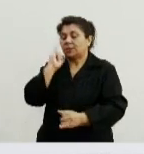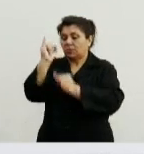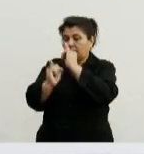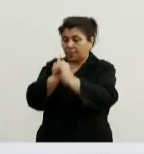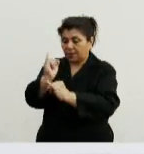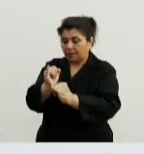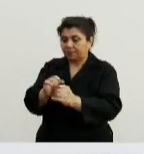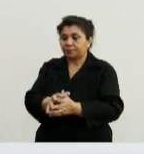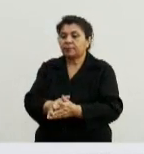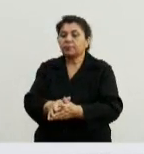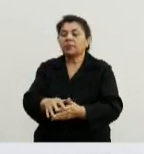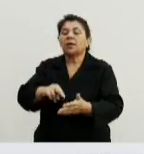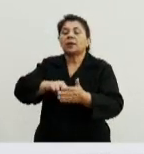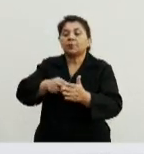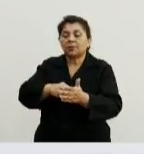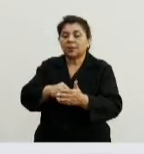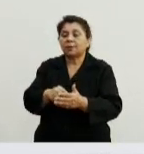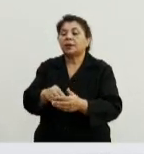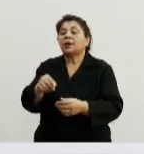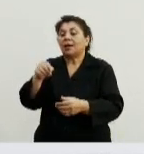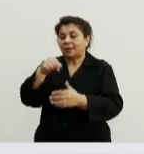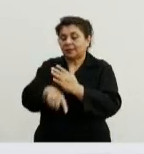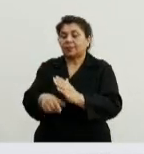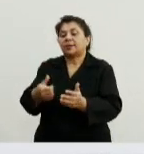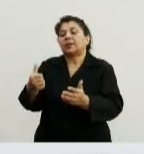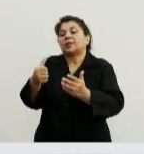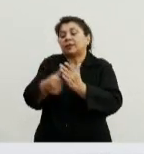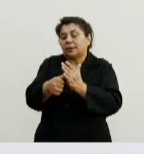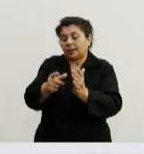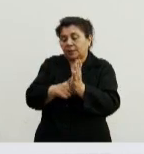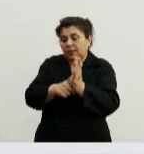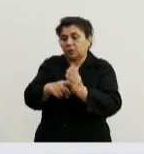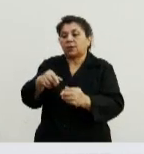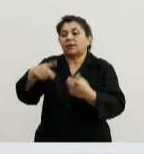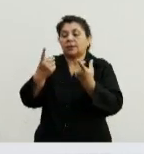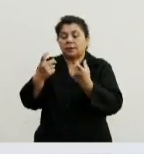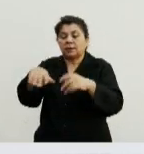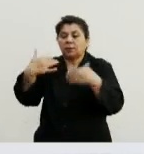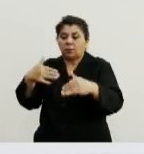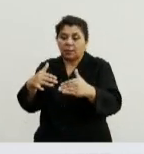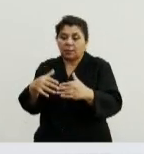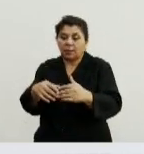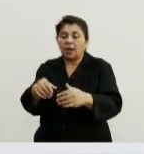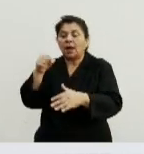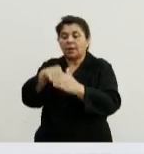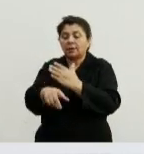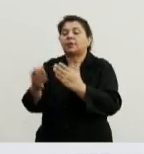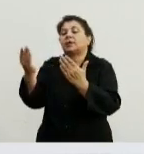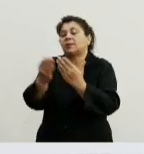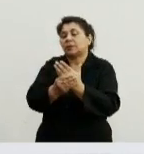desde el dictado el decreto de necesidad de urgencia se presentan ante el ministerio de trabajo de la nación